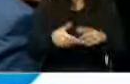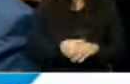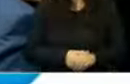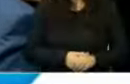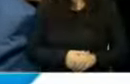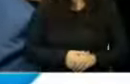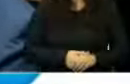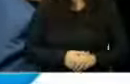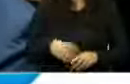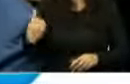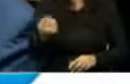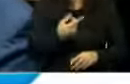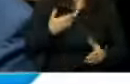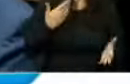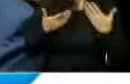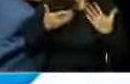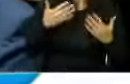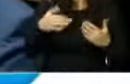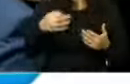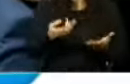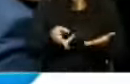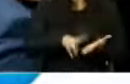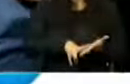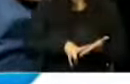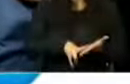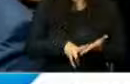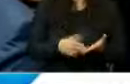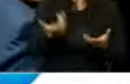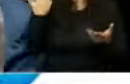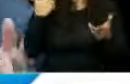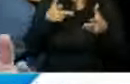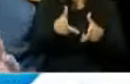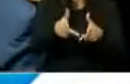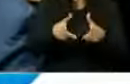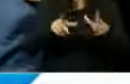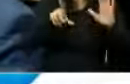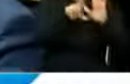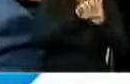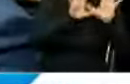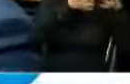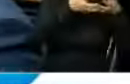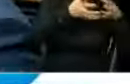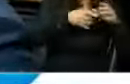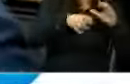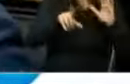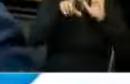nacional, si es que se trata el tema del fondo de incentivo docente que nos comentaban, que los sí. preocupa en virtud de que